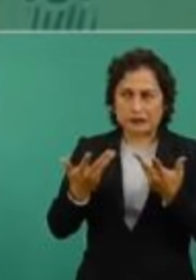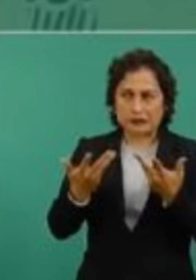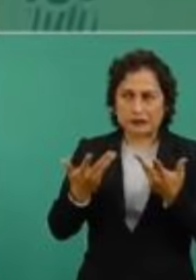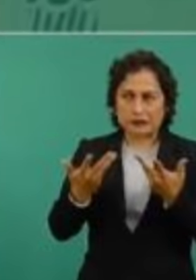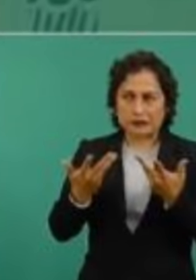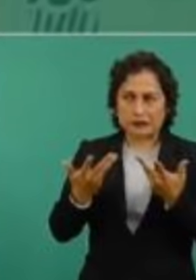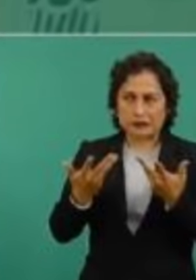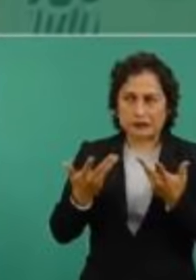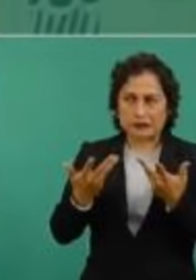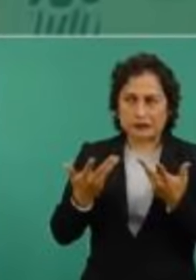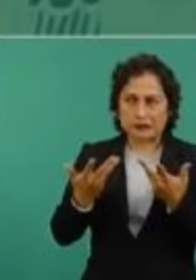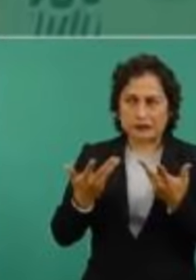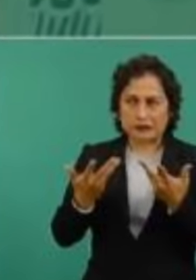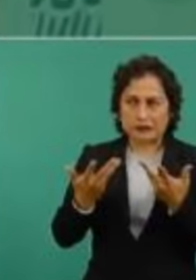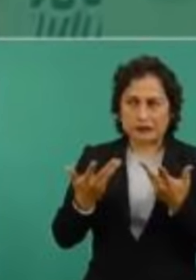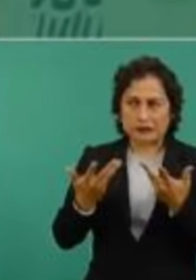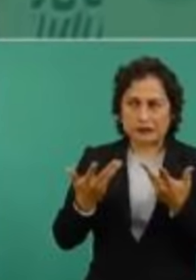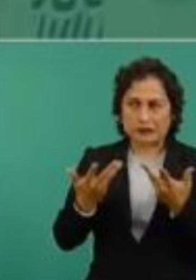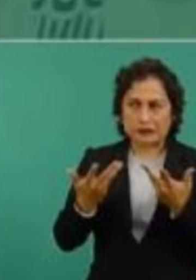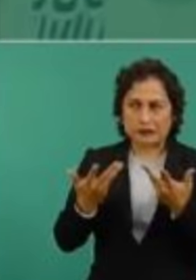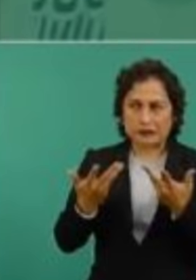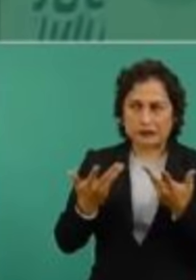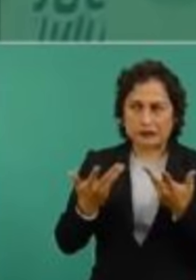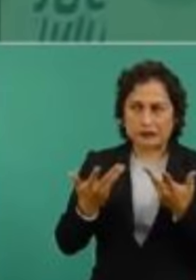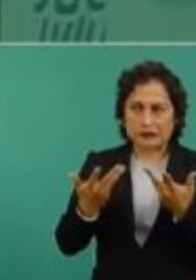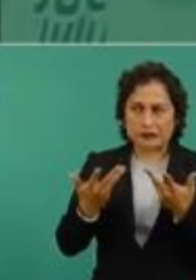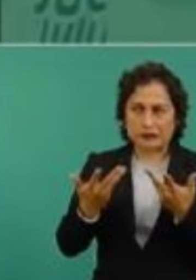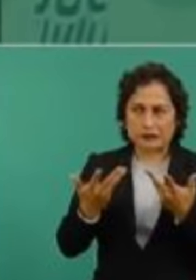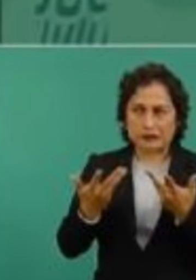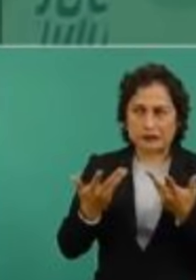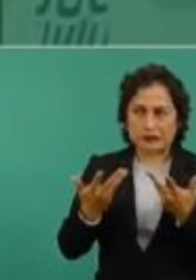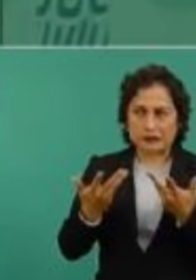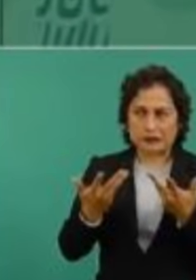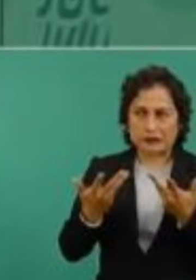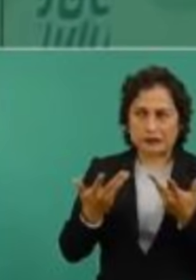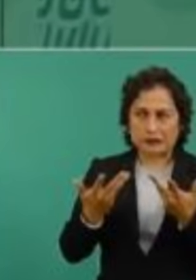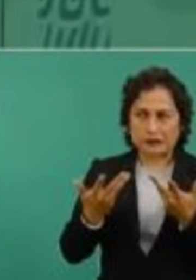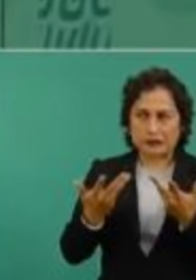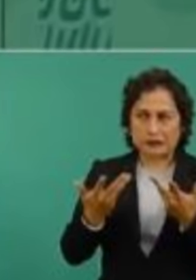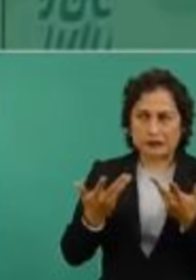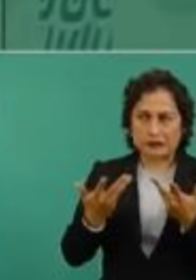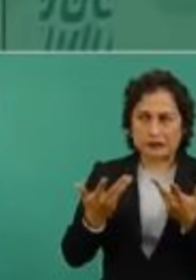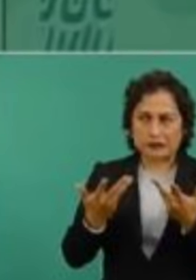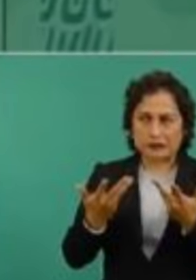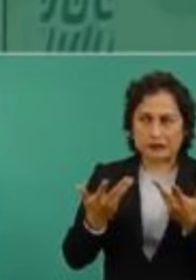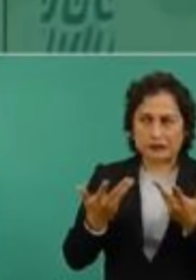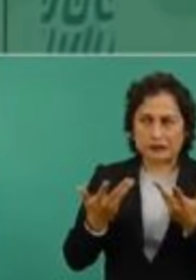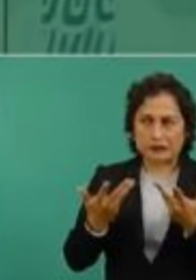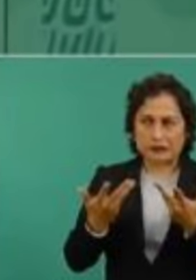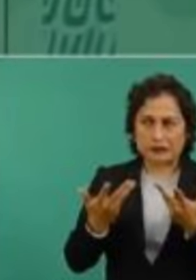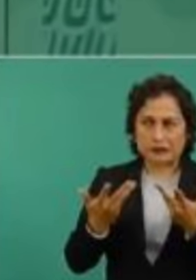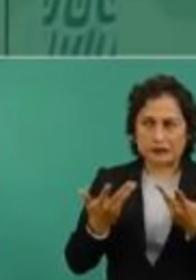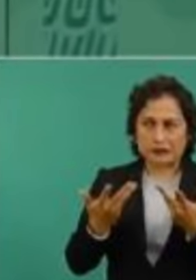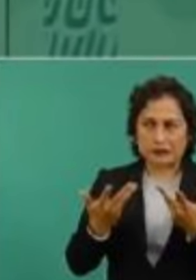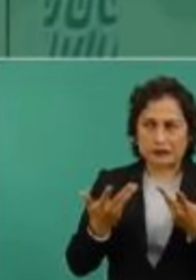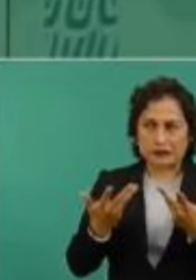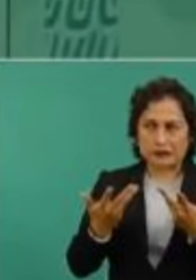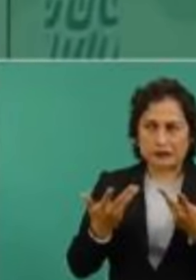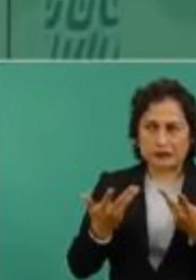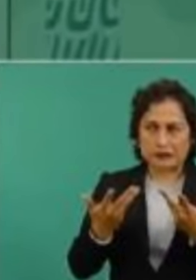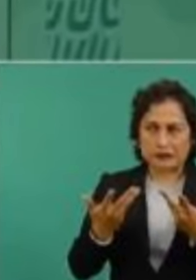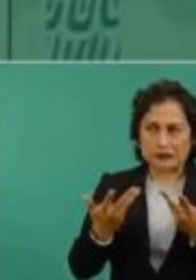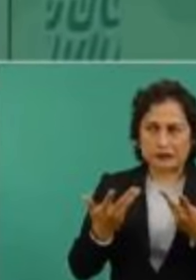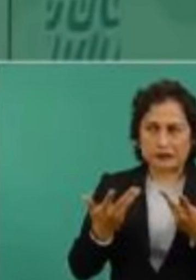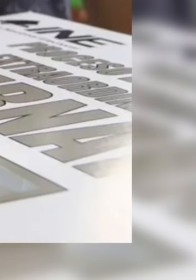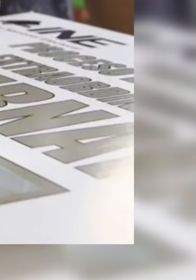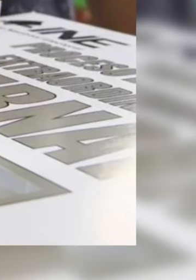por grupos de intereses. En este sentido, el presidente consideró que todos tienen derecho a votar y